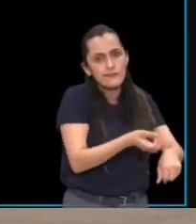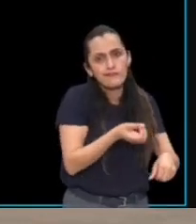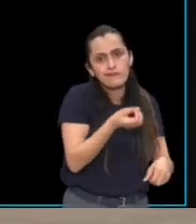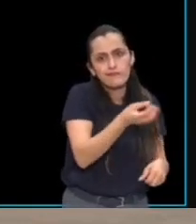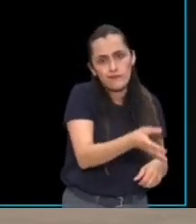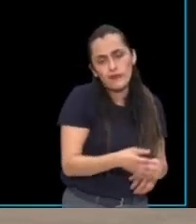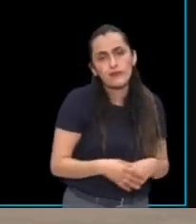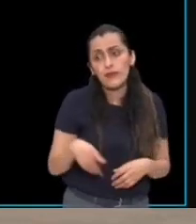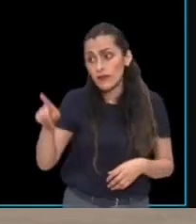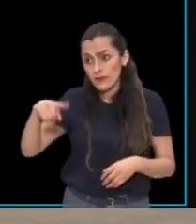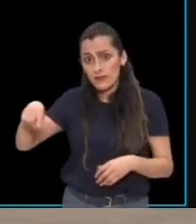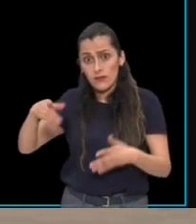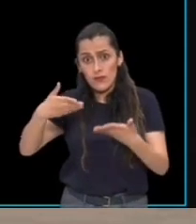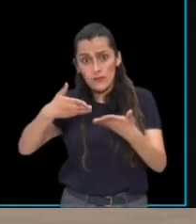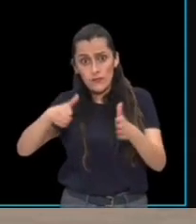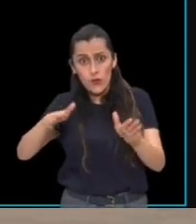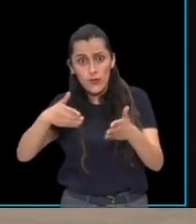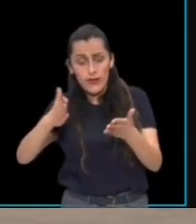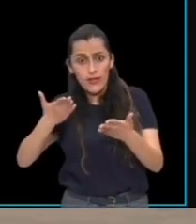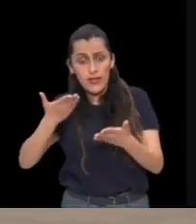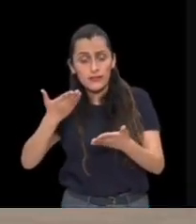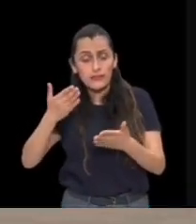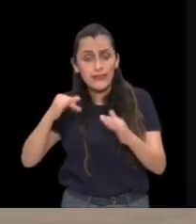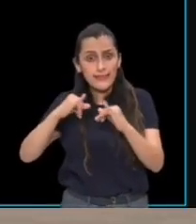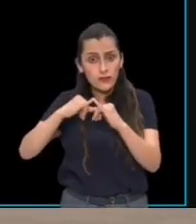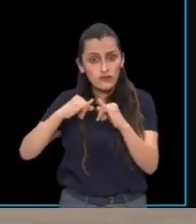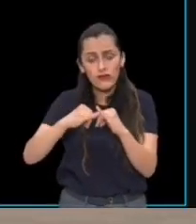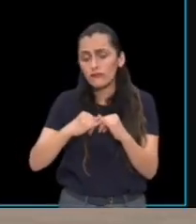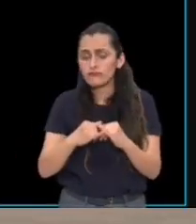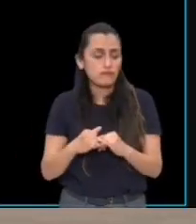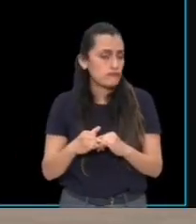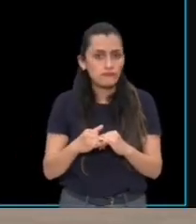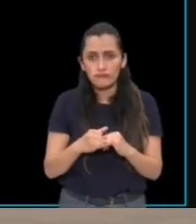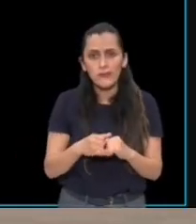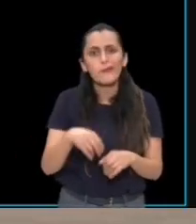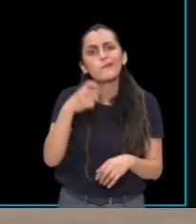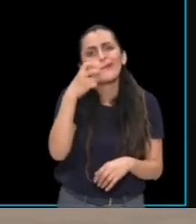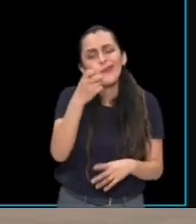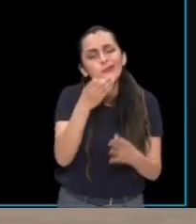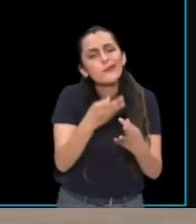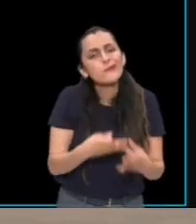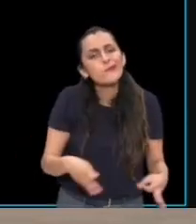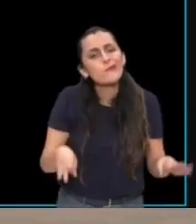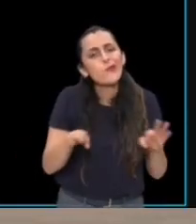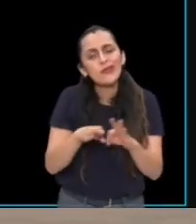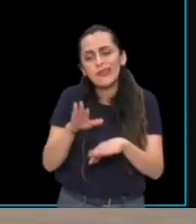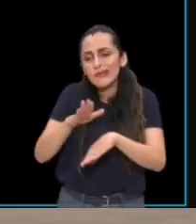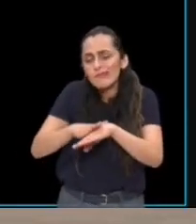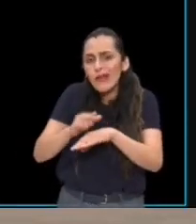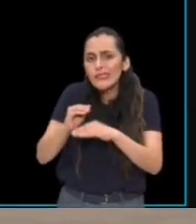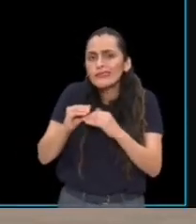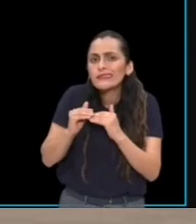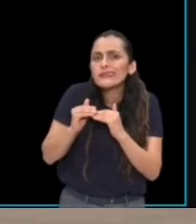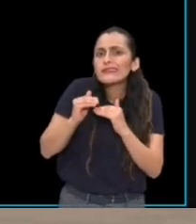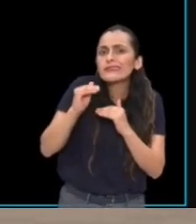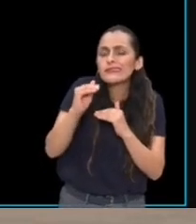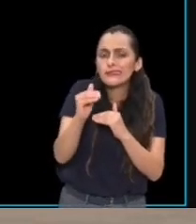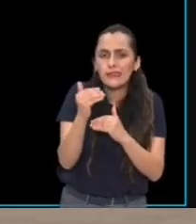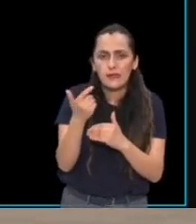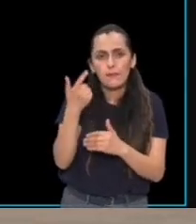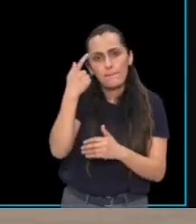tan importante que debemos apostarle al abasto de medicamentos, sobre todo el papel que juega